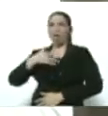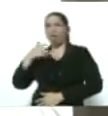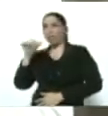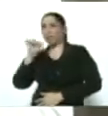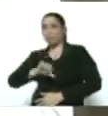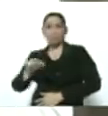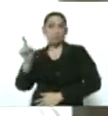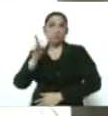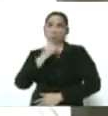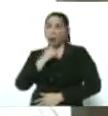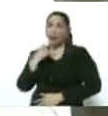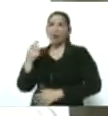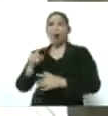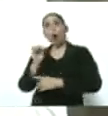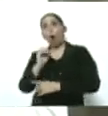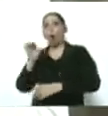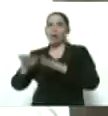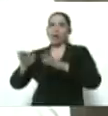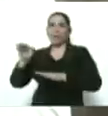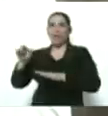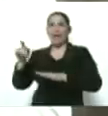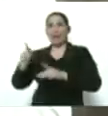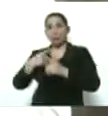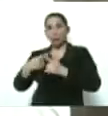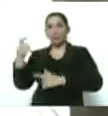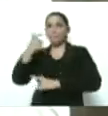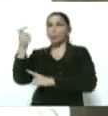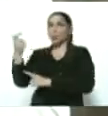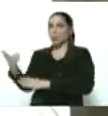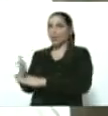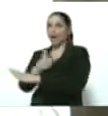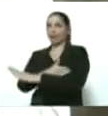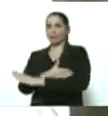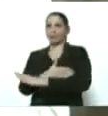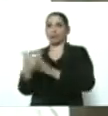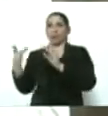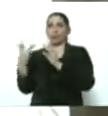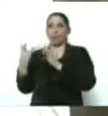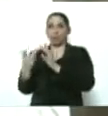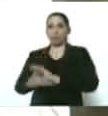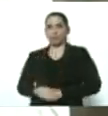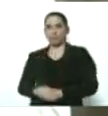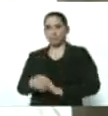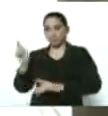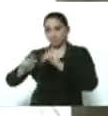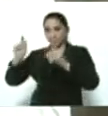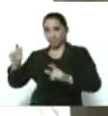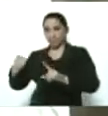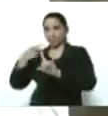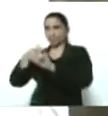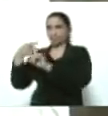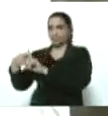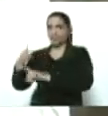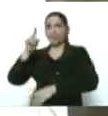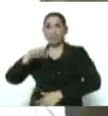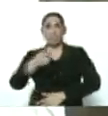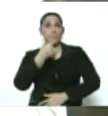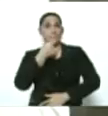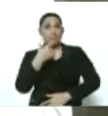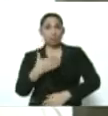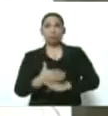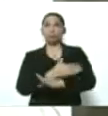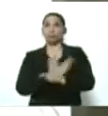esto se debe, entre otras cosas, a la búsqueda temprana de los contactos de los pacientes positivos. Y al tratamiento